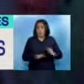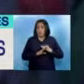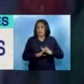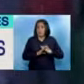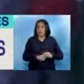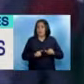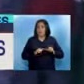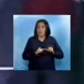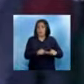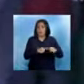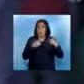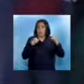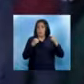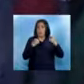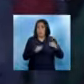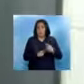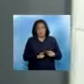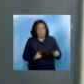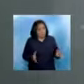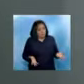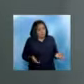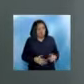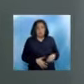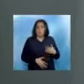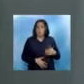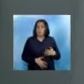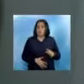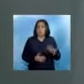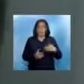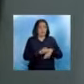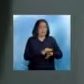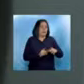que continúe la huelga, pero de lo contrario, la crisis en este